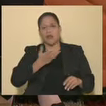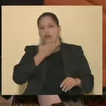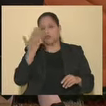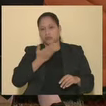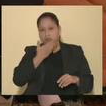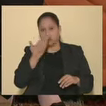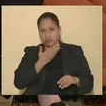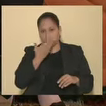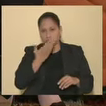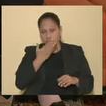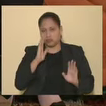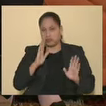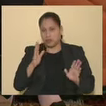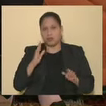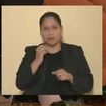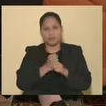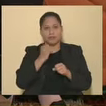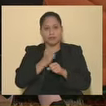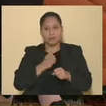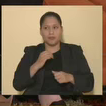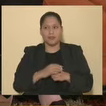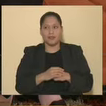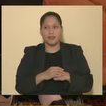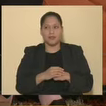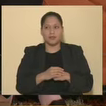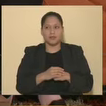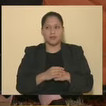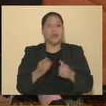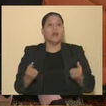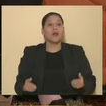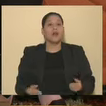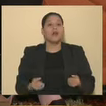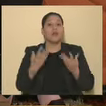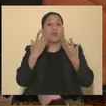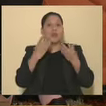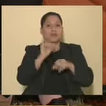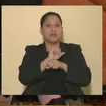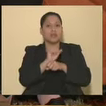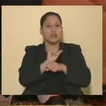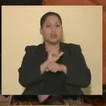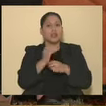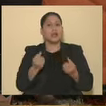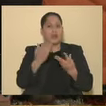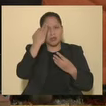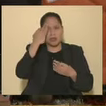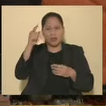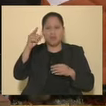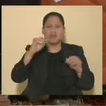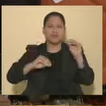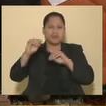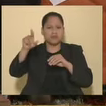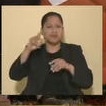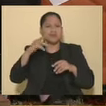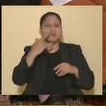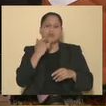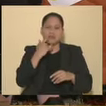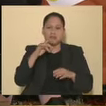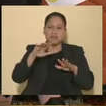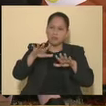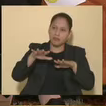estamos formando. Ahí es, ¿y cuántos artistas en escena? ¿Cuánto tiempo les lleva montar este tipo de espectáculos?